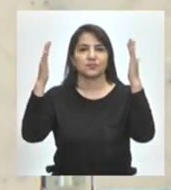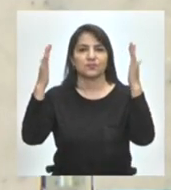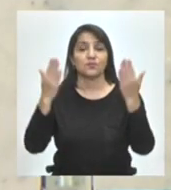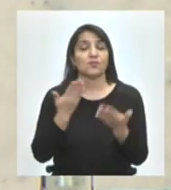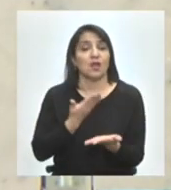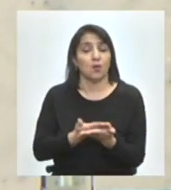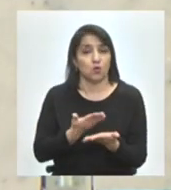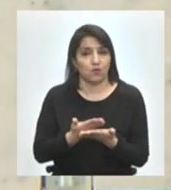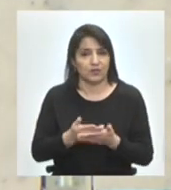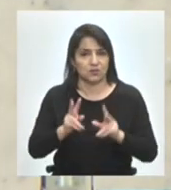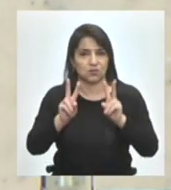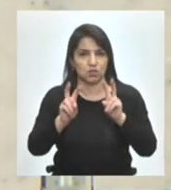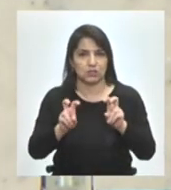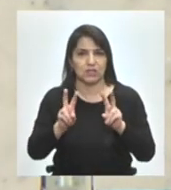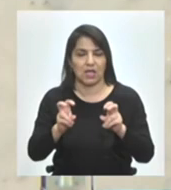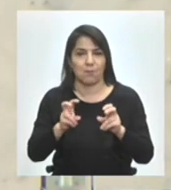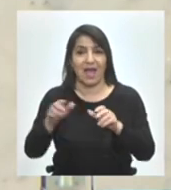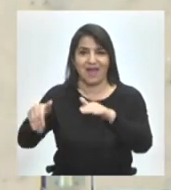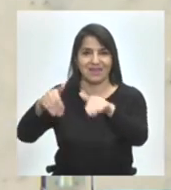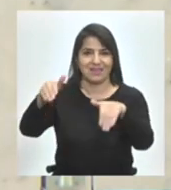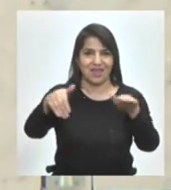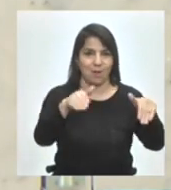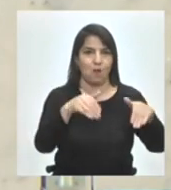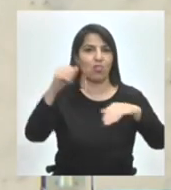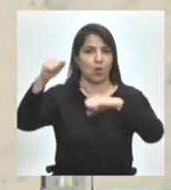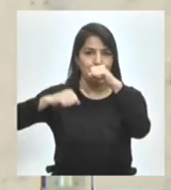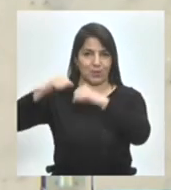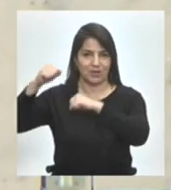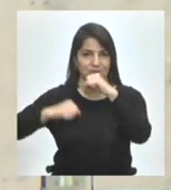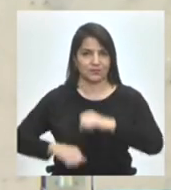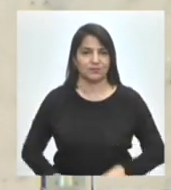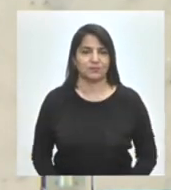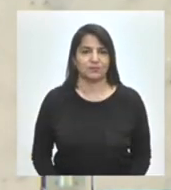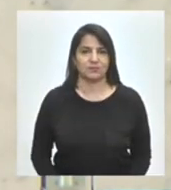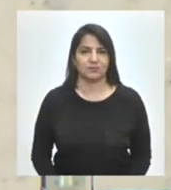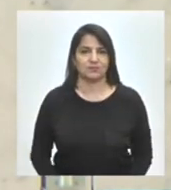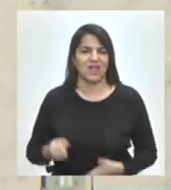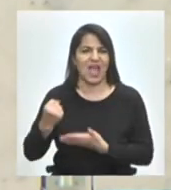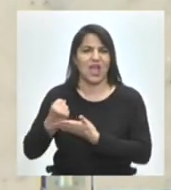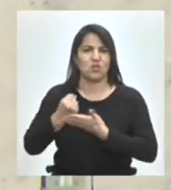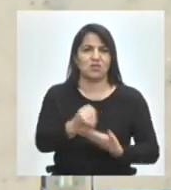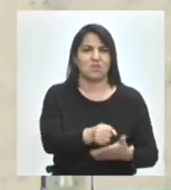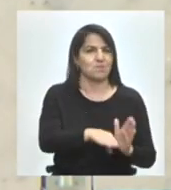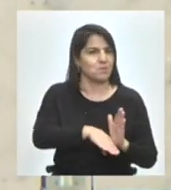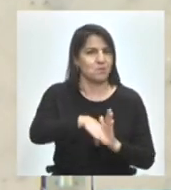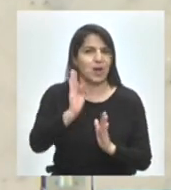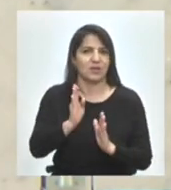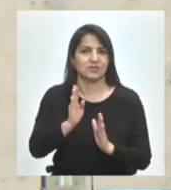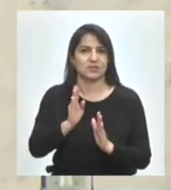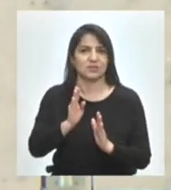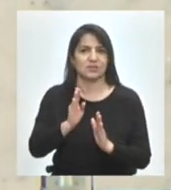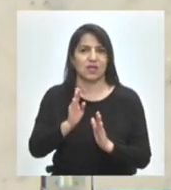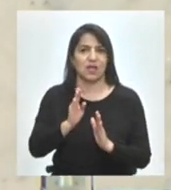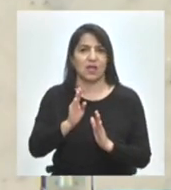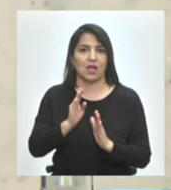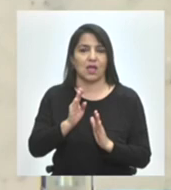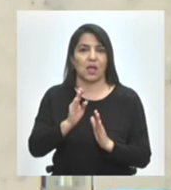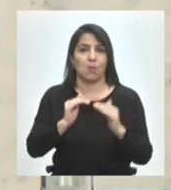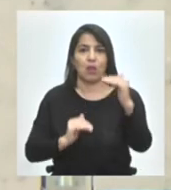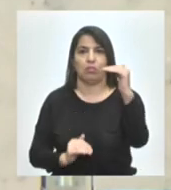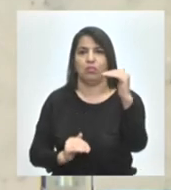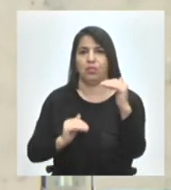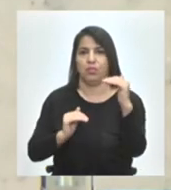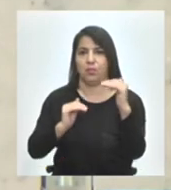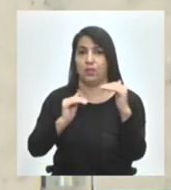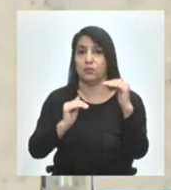Aprovecho este punto para hacer un llamado al mundo empresarial a contribuir mucho más para acortar las brechas de